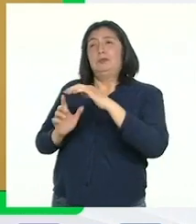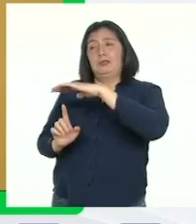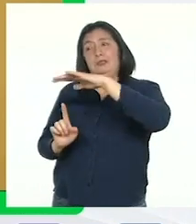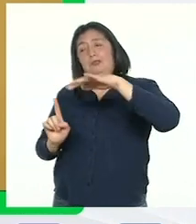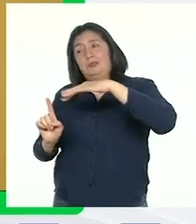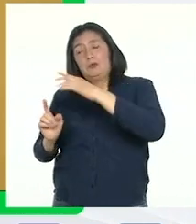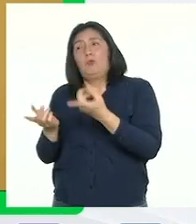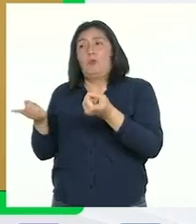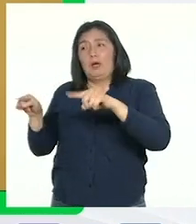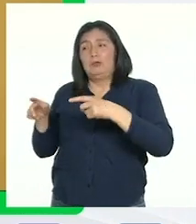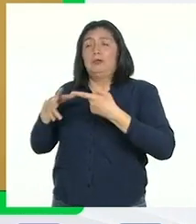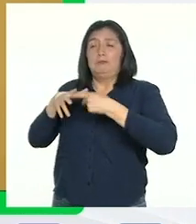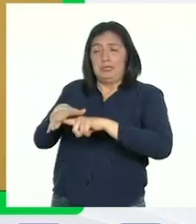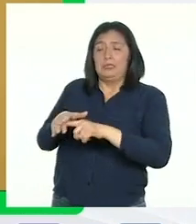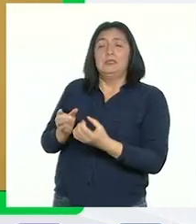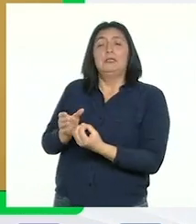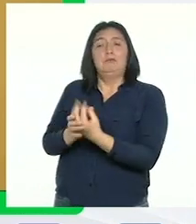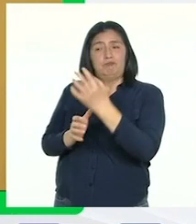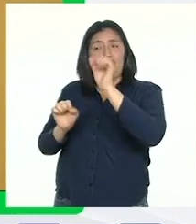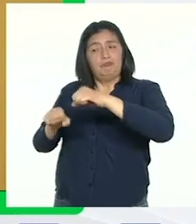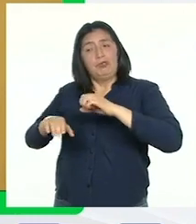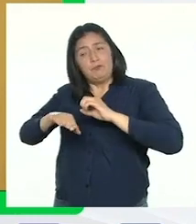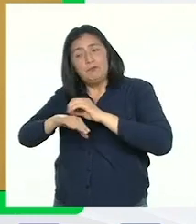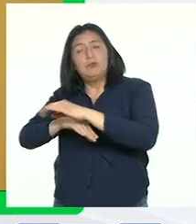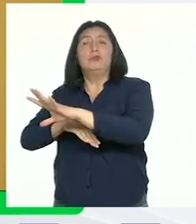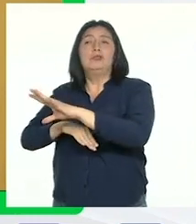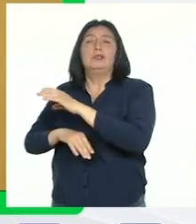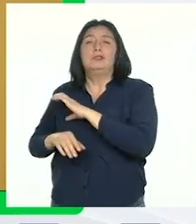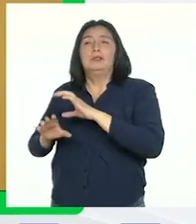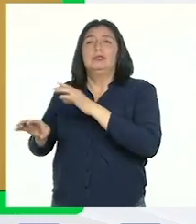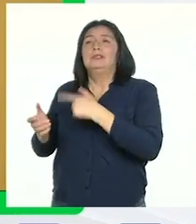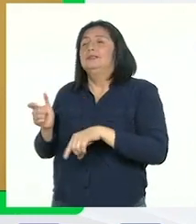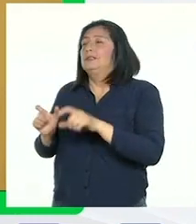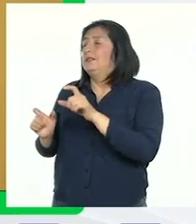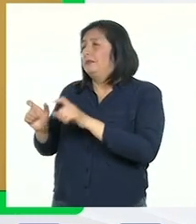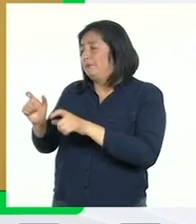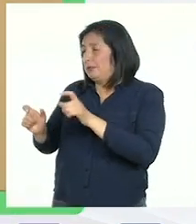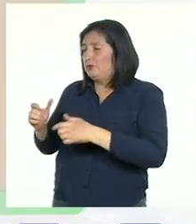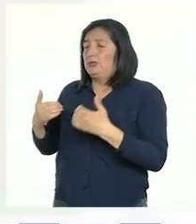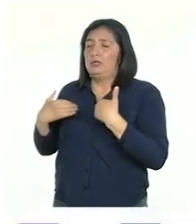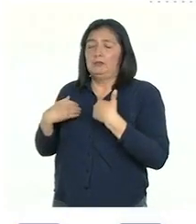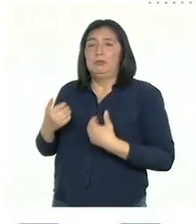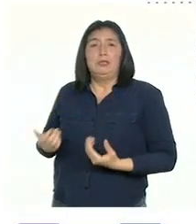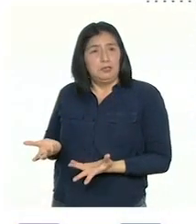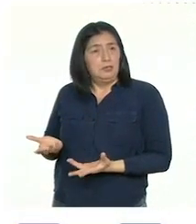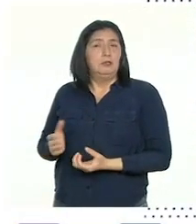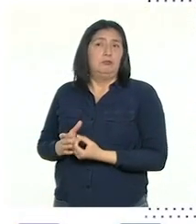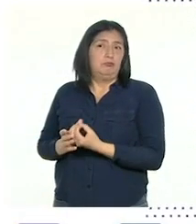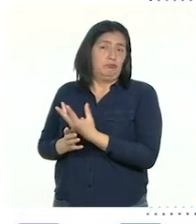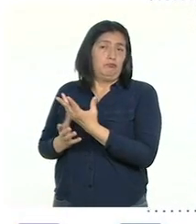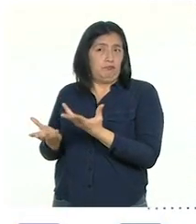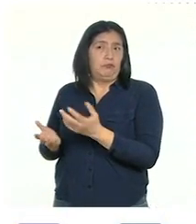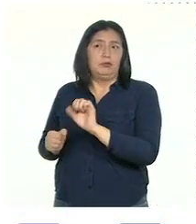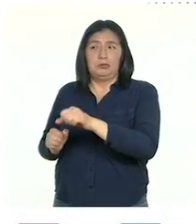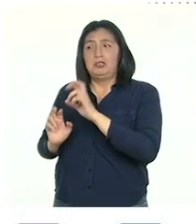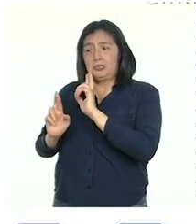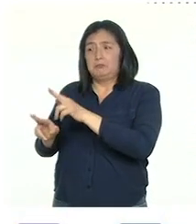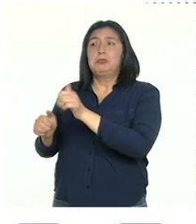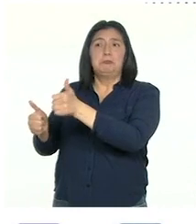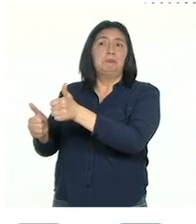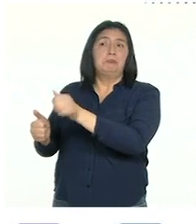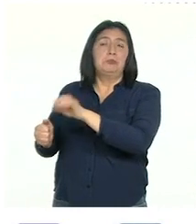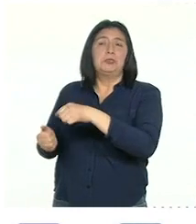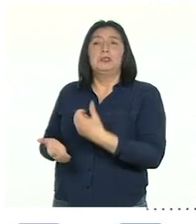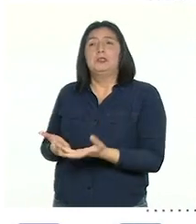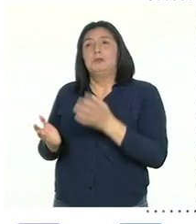al iniciar la primavera influyen en el comportamiento de los seres vivos, incluido de los humanos, y esa respuesta fue